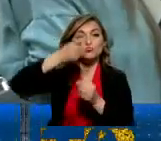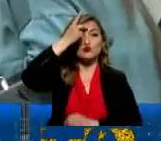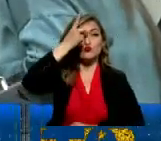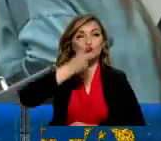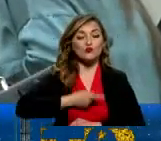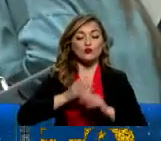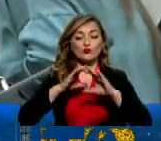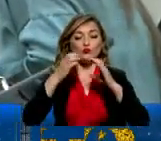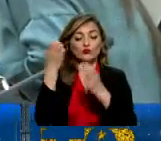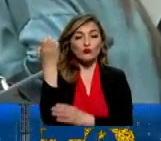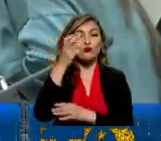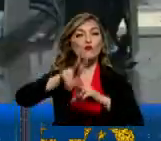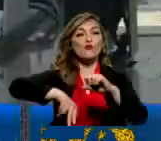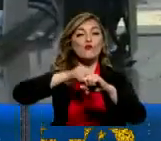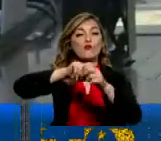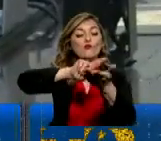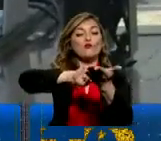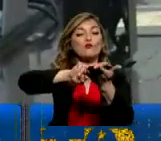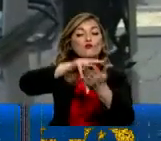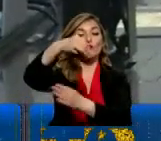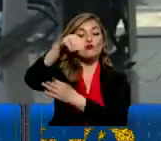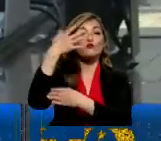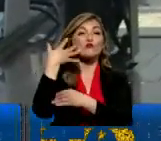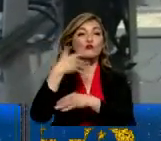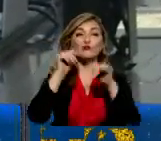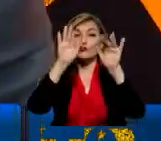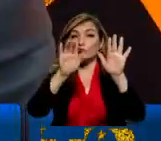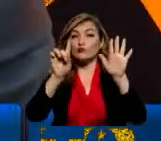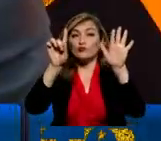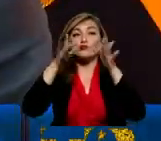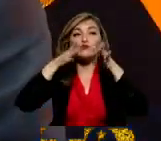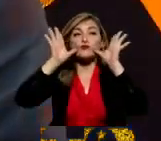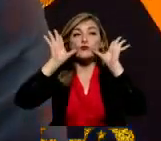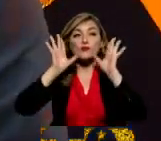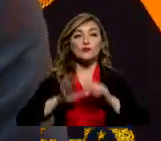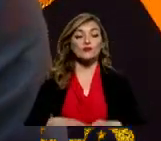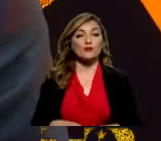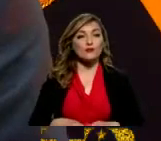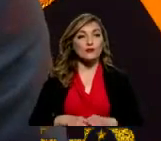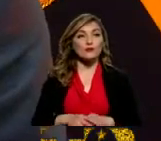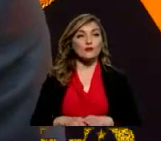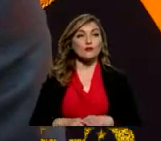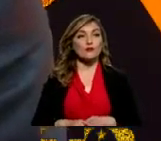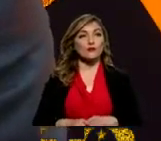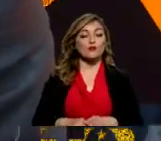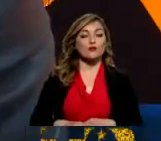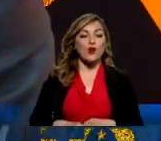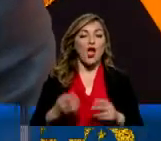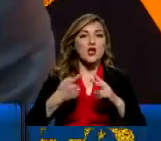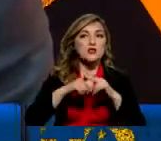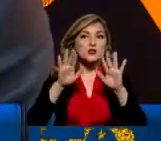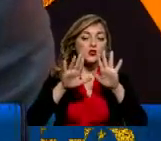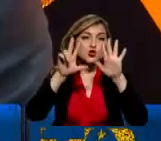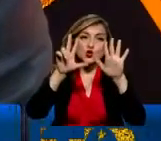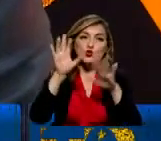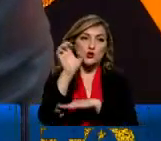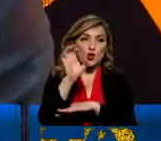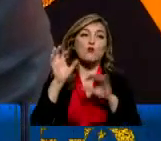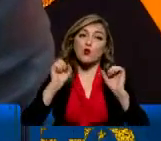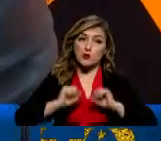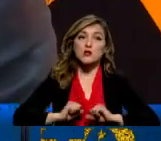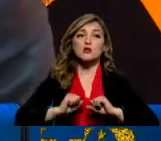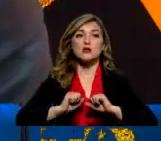Nacional en su sesión permanente del miércoles 16 de diciembre. El inicio podría ser el 18 de enero, siempre y